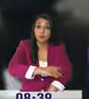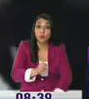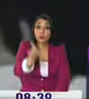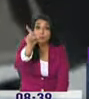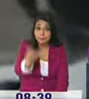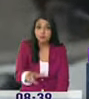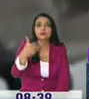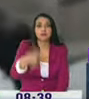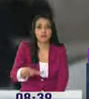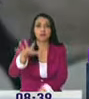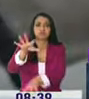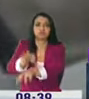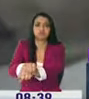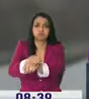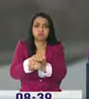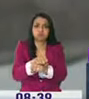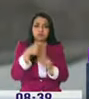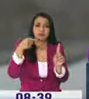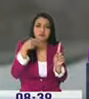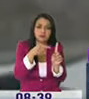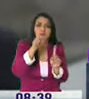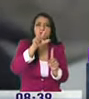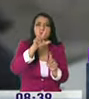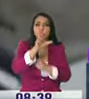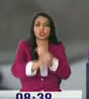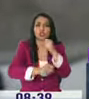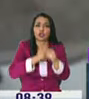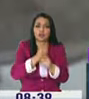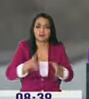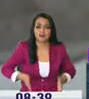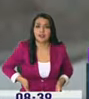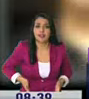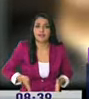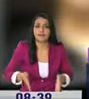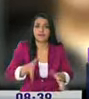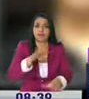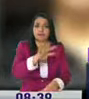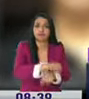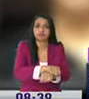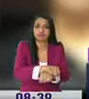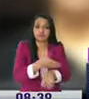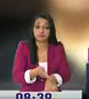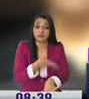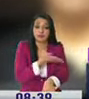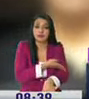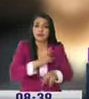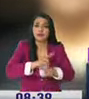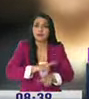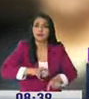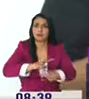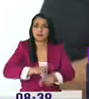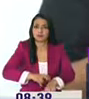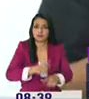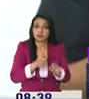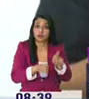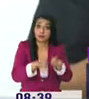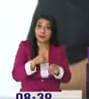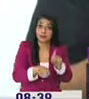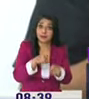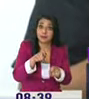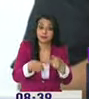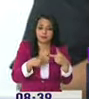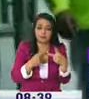sospechosos, Jorge Roberto J., de 35 años, fue detenido en la vía pública, además de la investigación aperturada por el robo de la cooperativa.